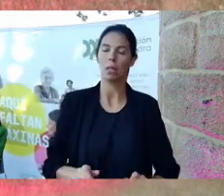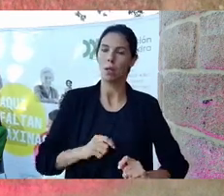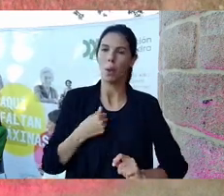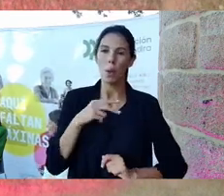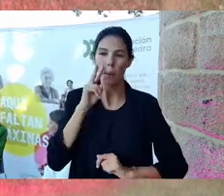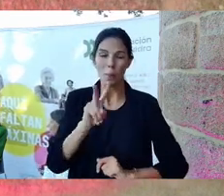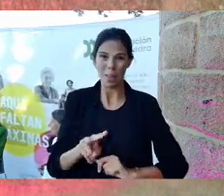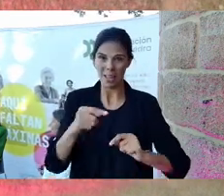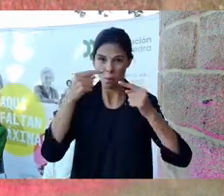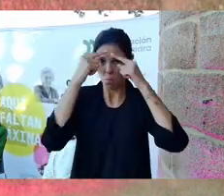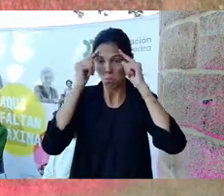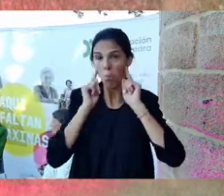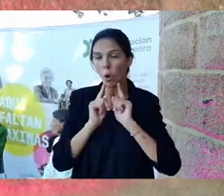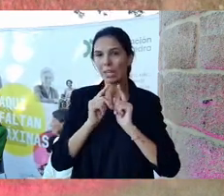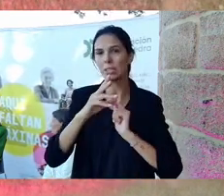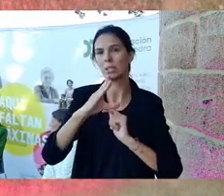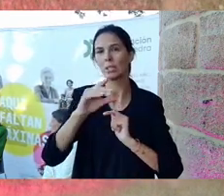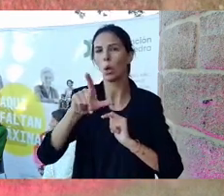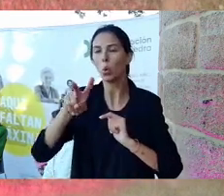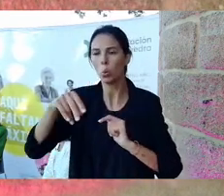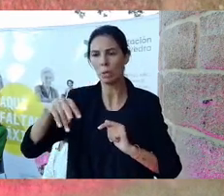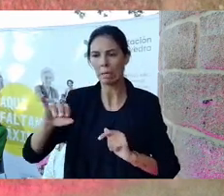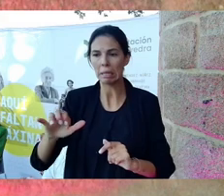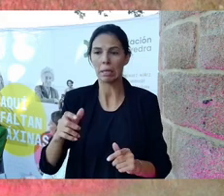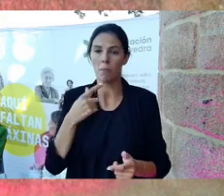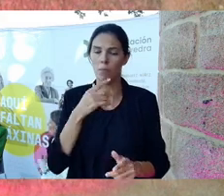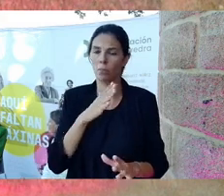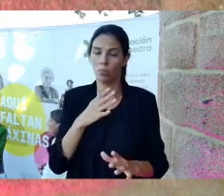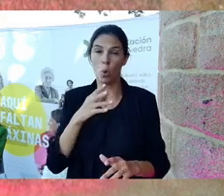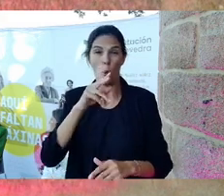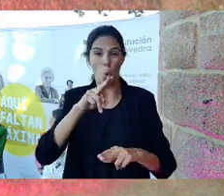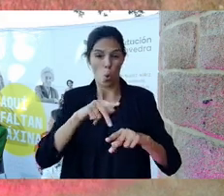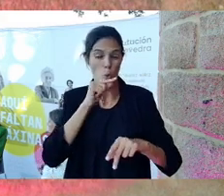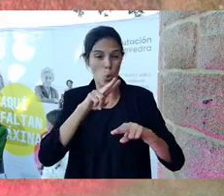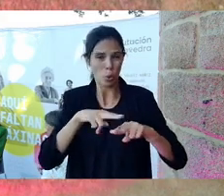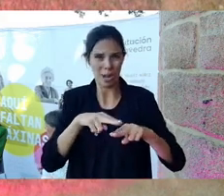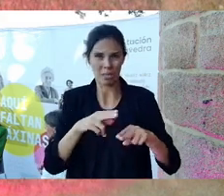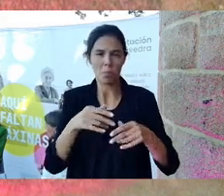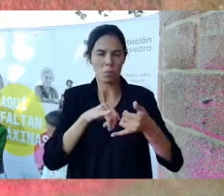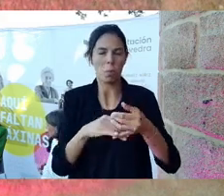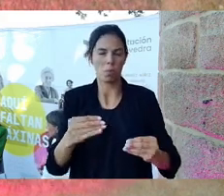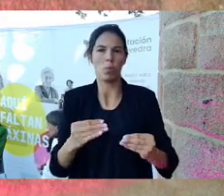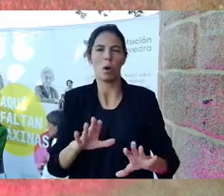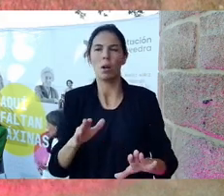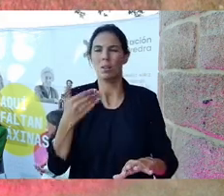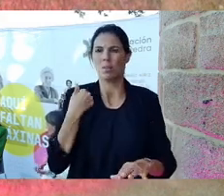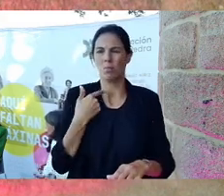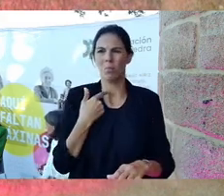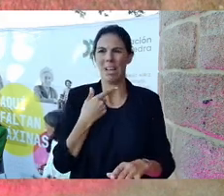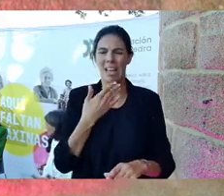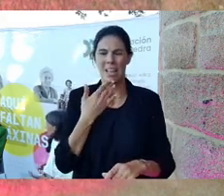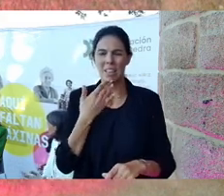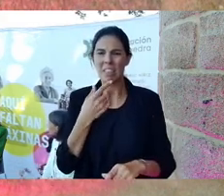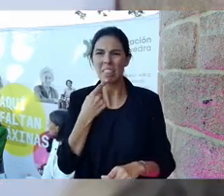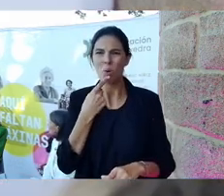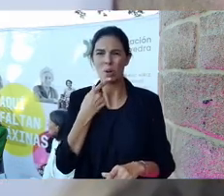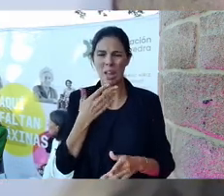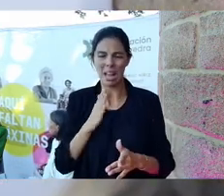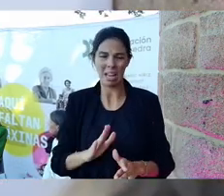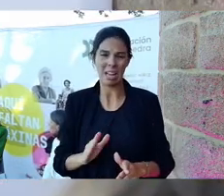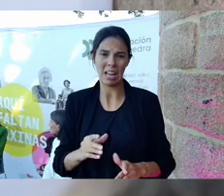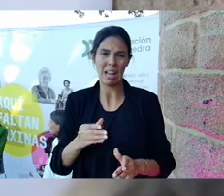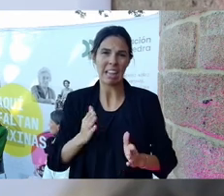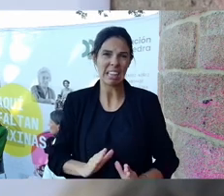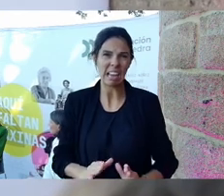Eso nos lo trajeron los monjes de Cluny, y ya digo que Urraca hizo un buen matrimonio. Hoy escandaliza que una niña se prometiera,